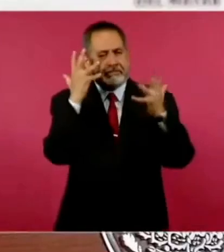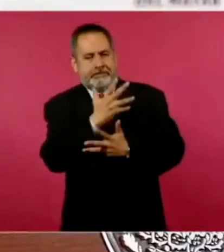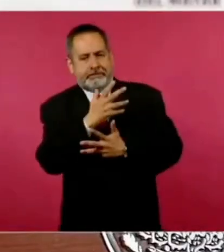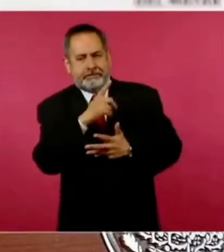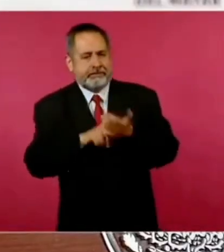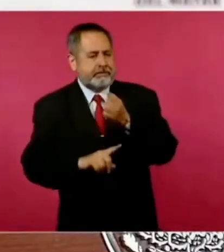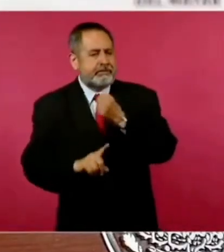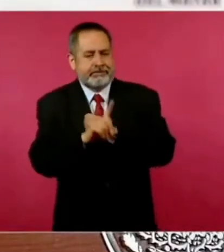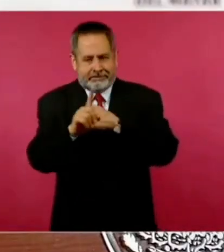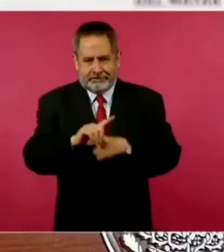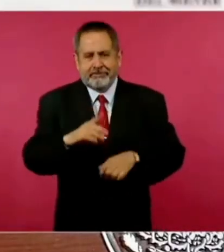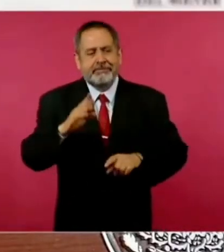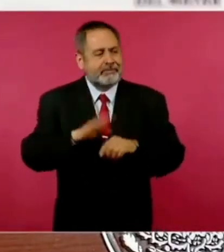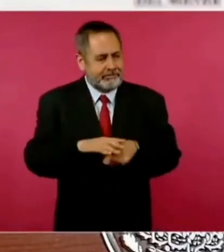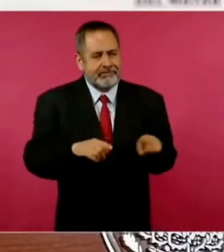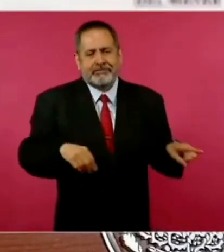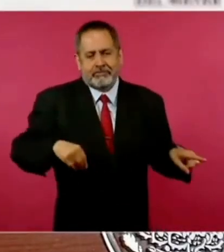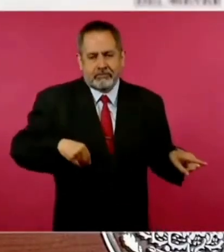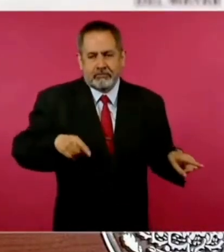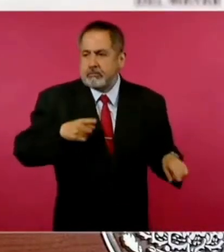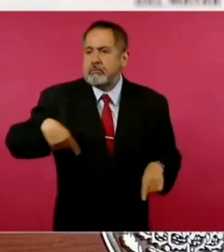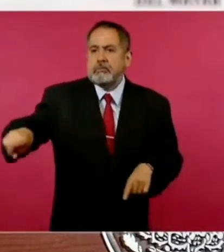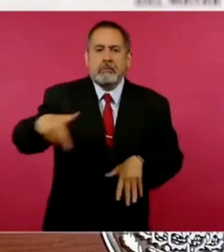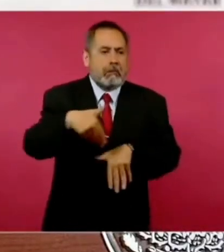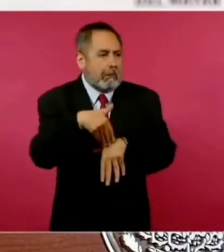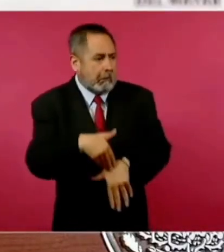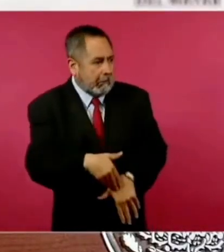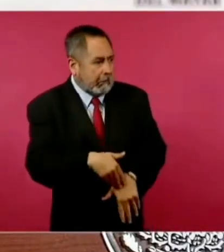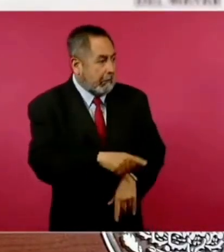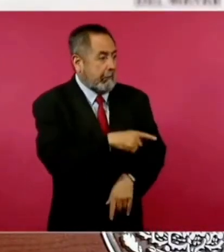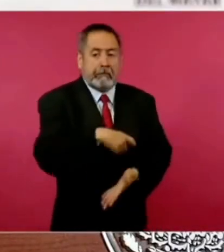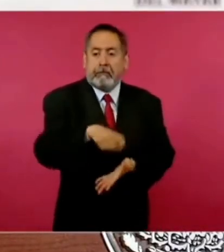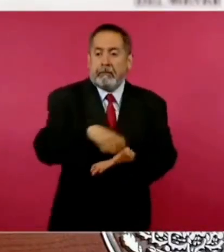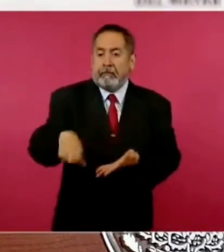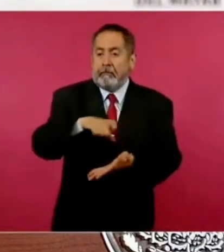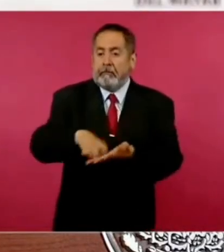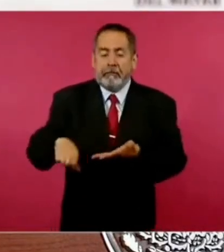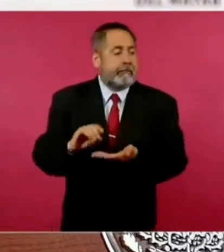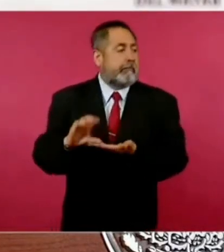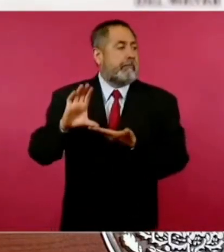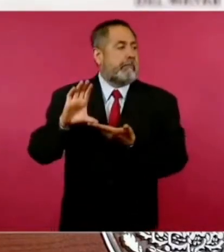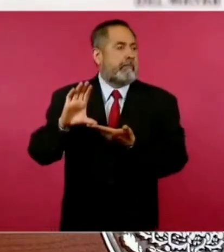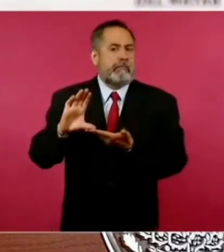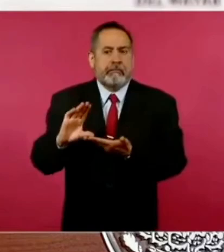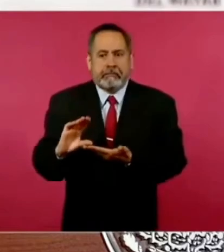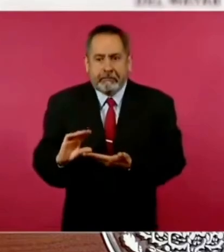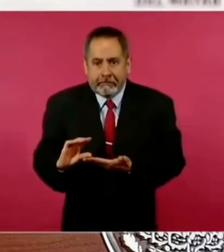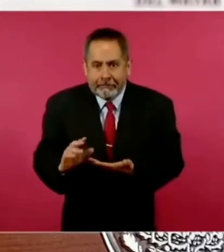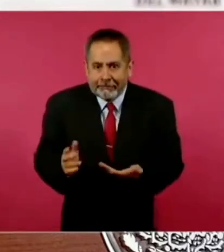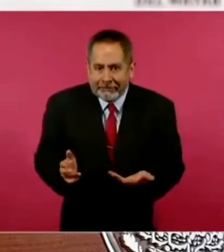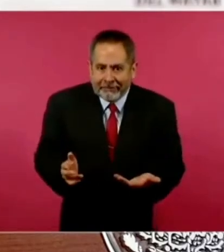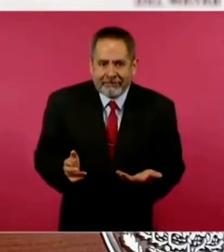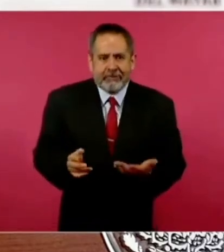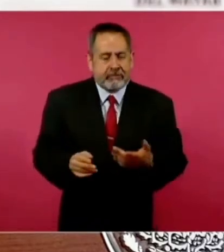mucha gente que le hicieron caso. Pero sí hubo